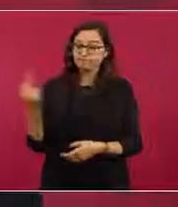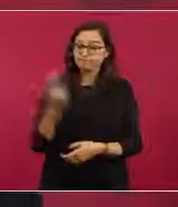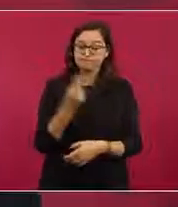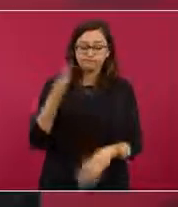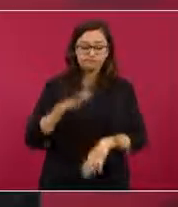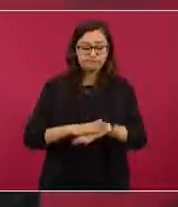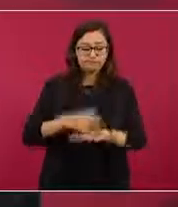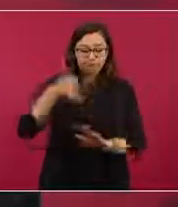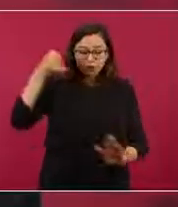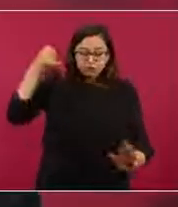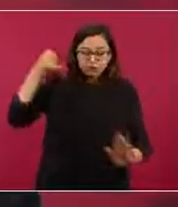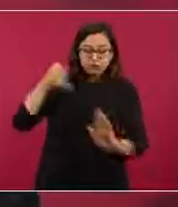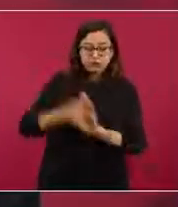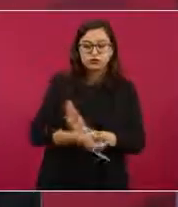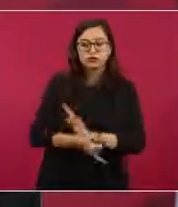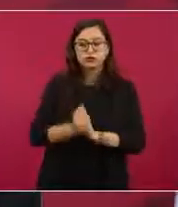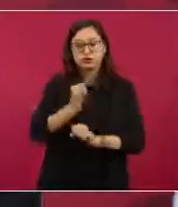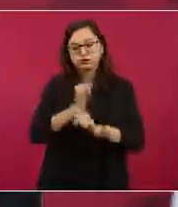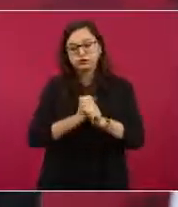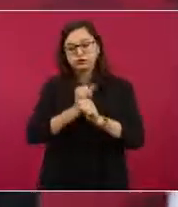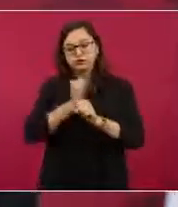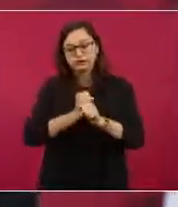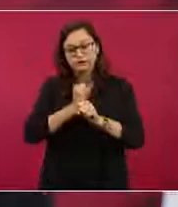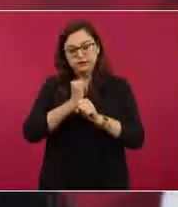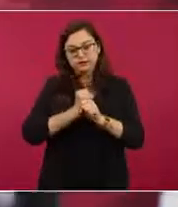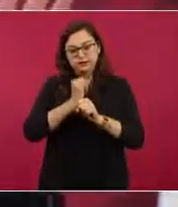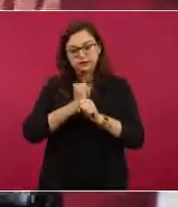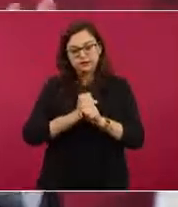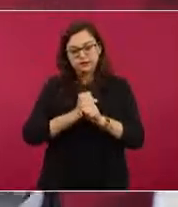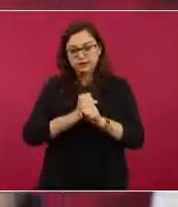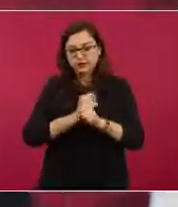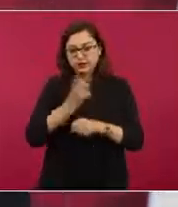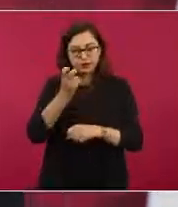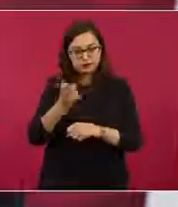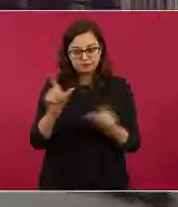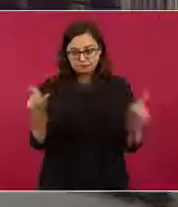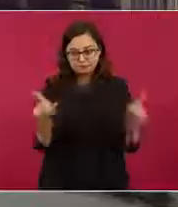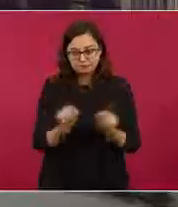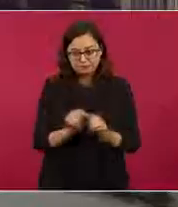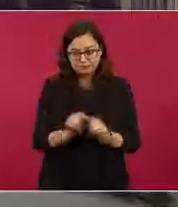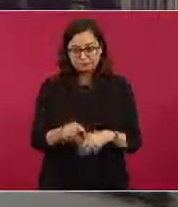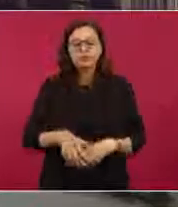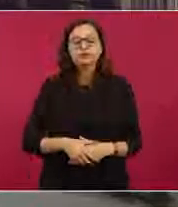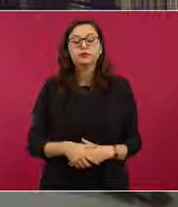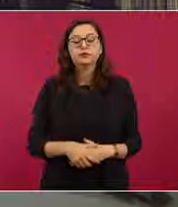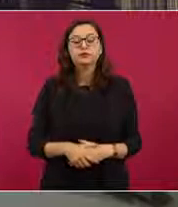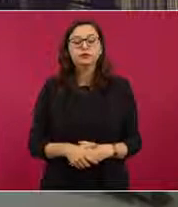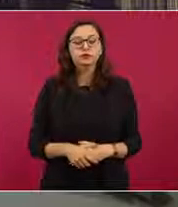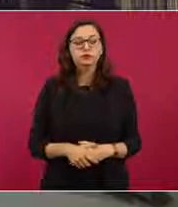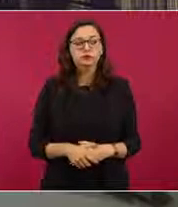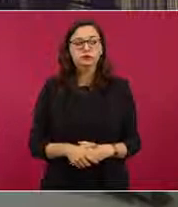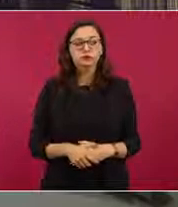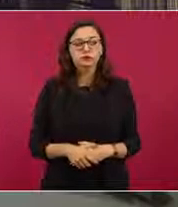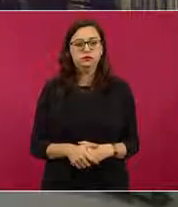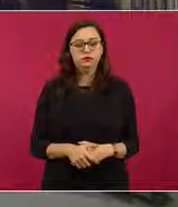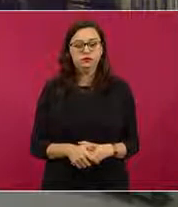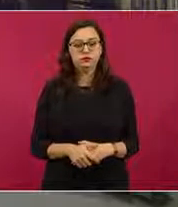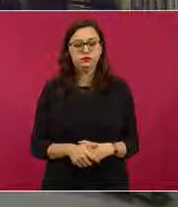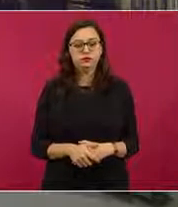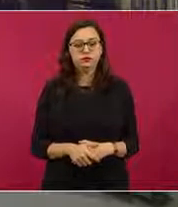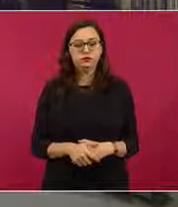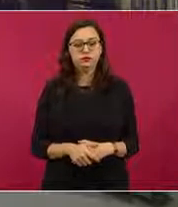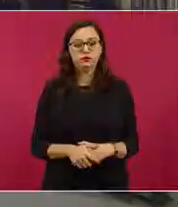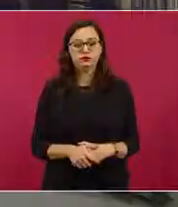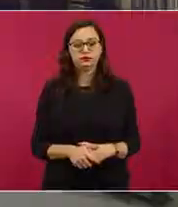profundizar en la investigación. Eso es todo. ¿Cabe la posibilidad de que se trate